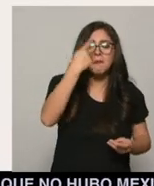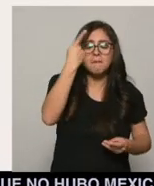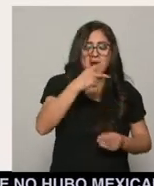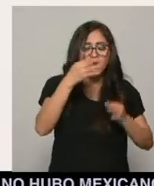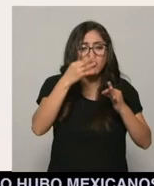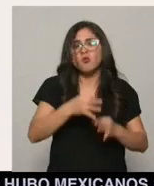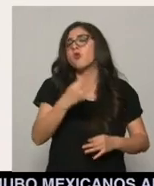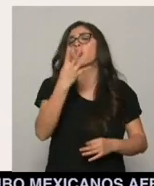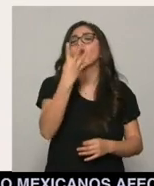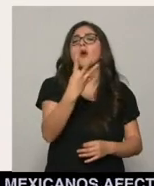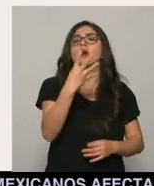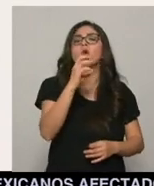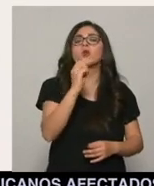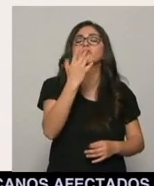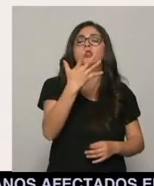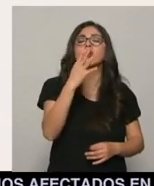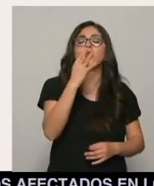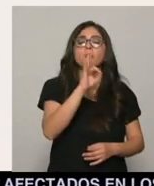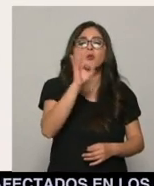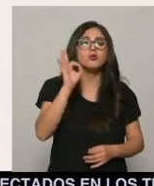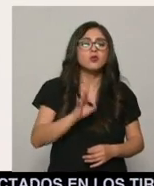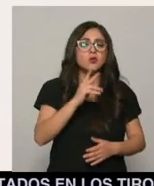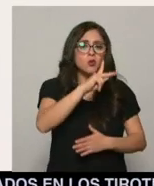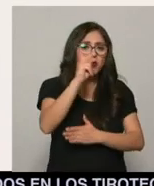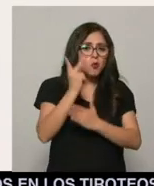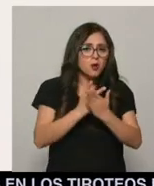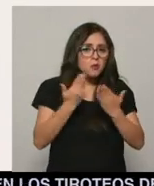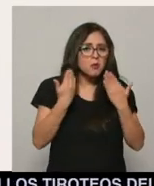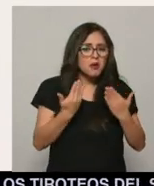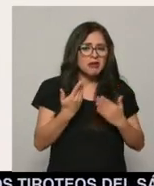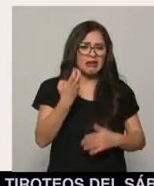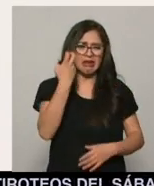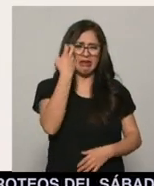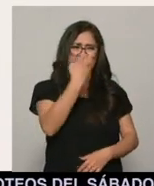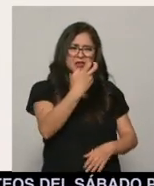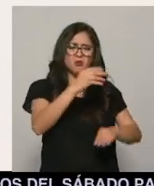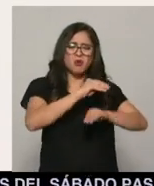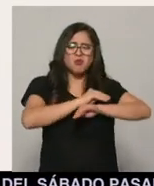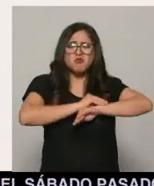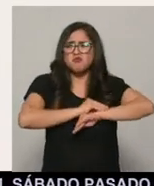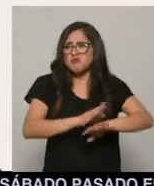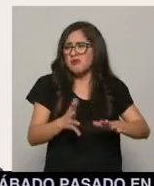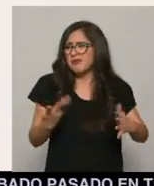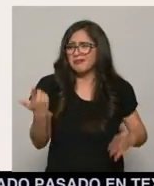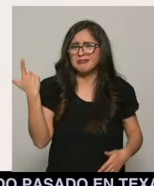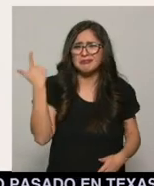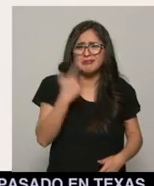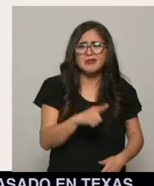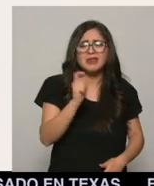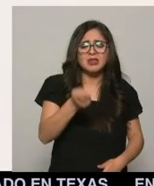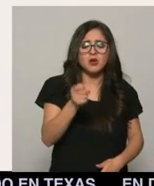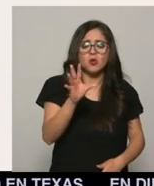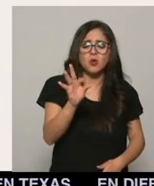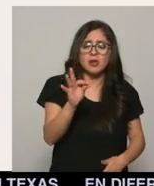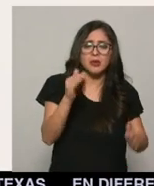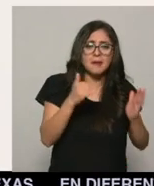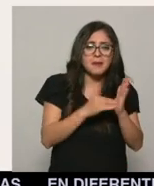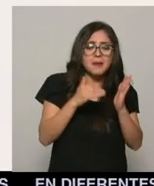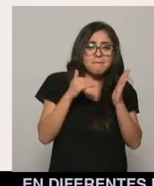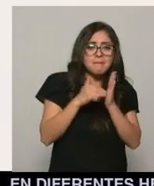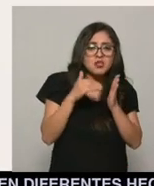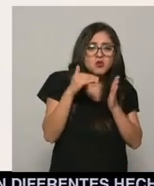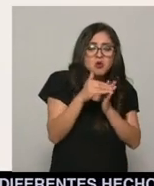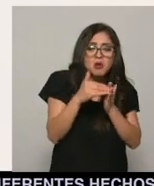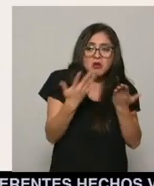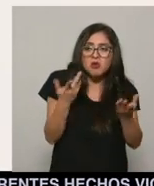y 5% del programa. Esto es un escándalo donde se quiera ver. Estamos hablando de 40,000 millones de pesos que